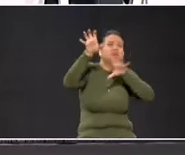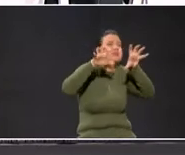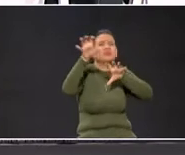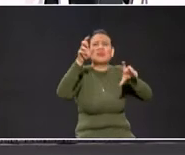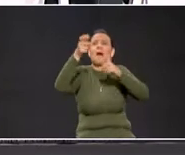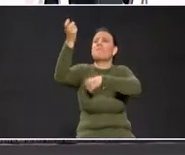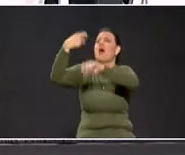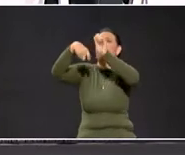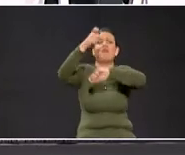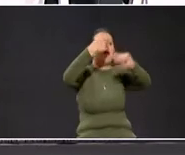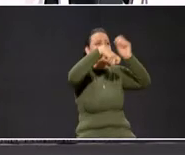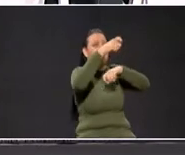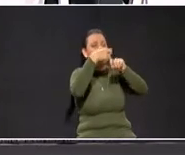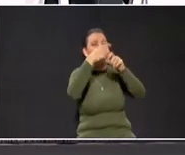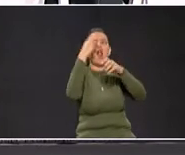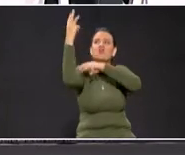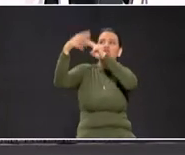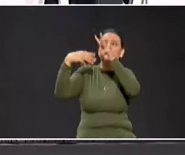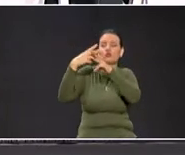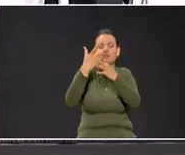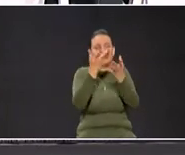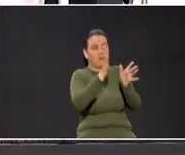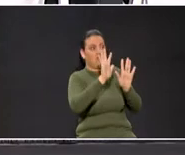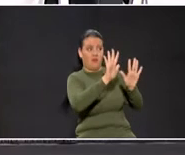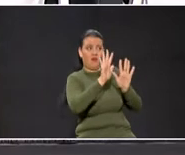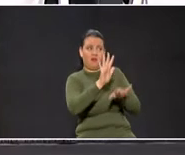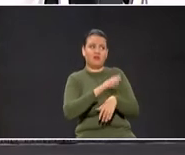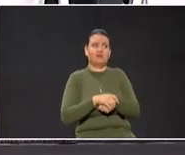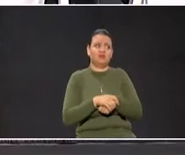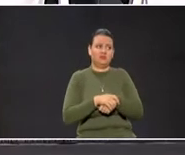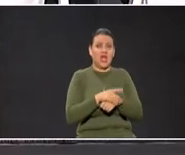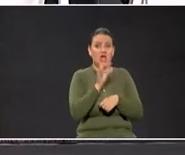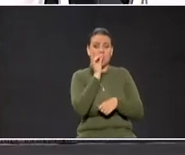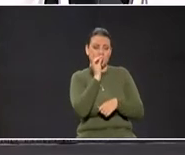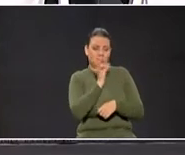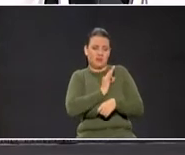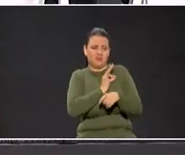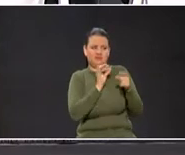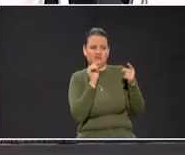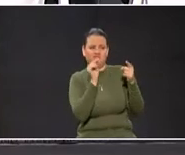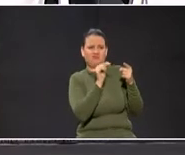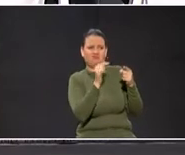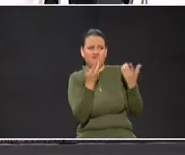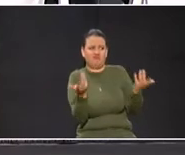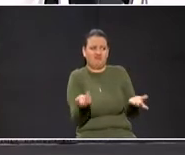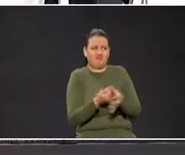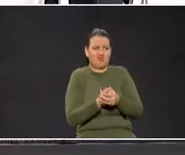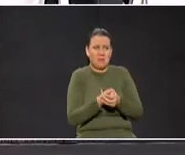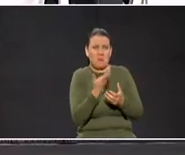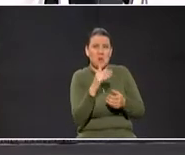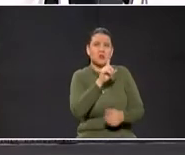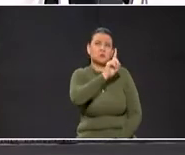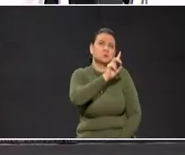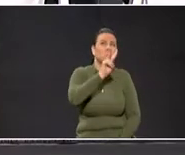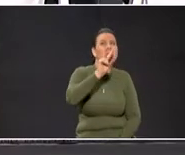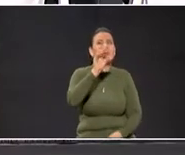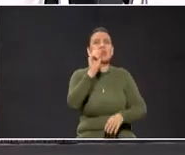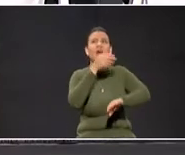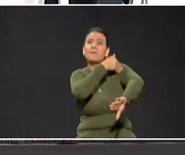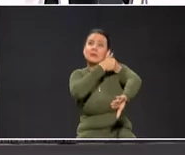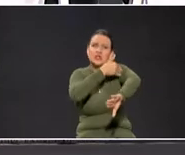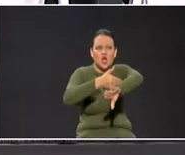porque porque otra solución mire nos hablan del cannabis que cuanto en las que se dan 120 mil 120 millones y es